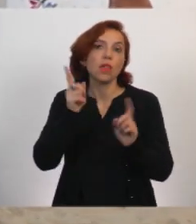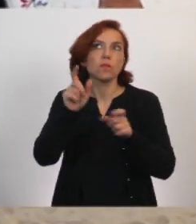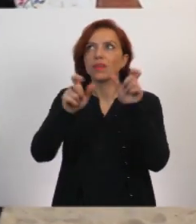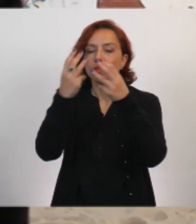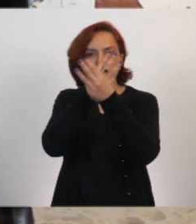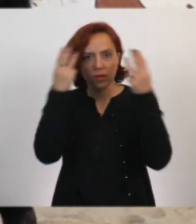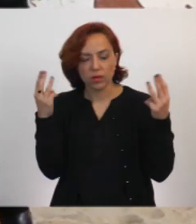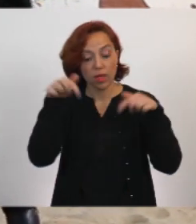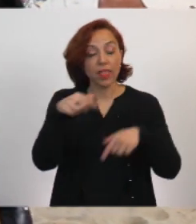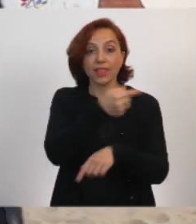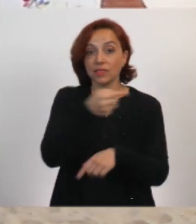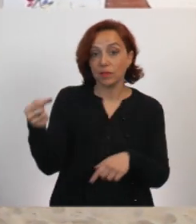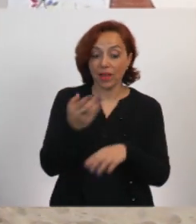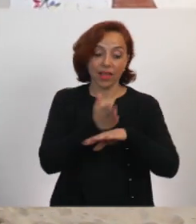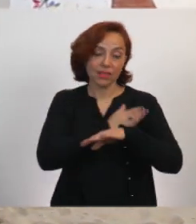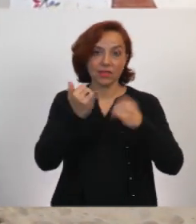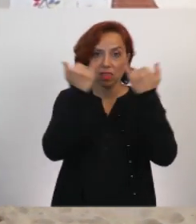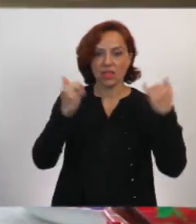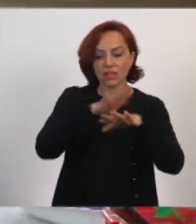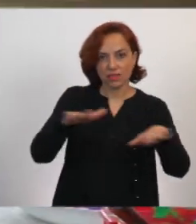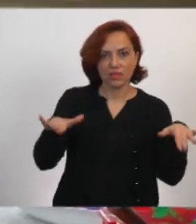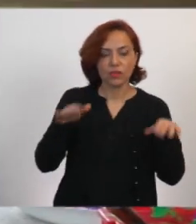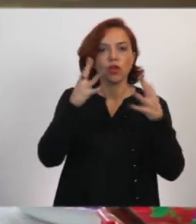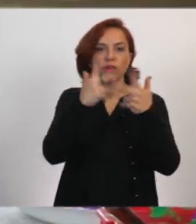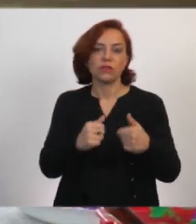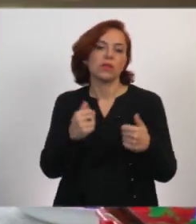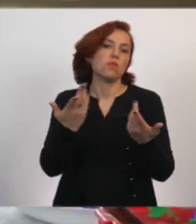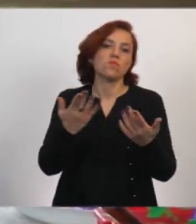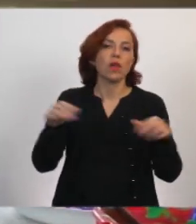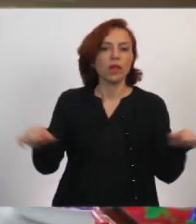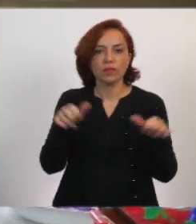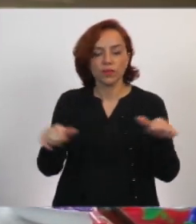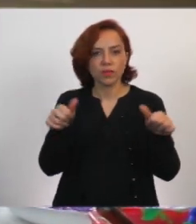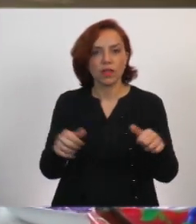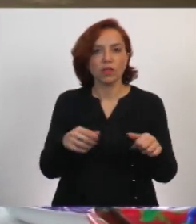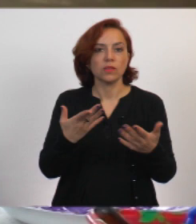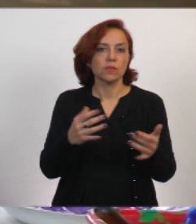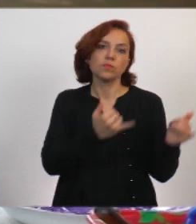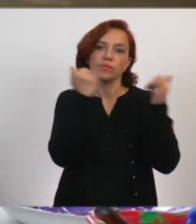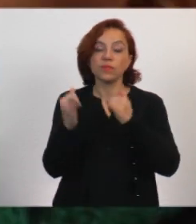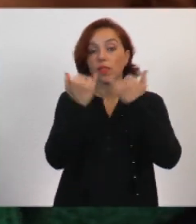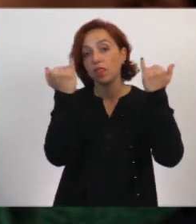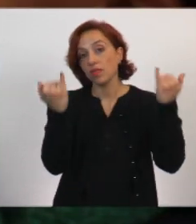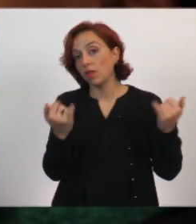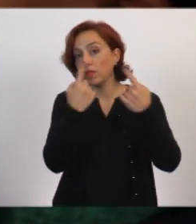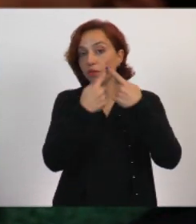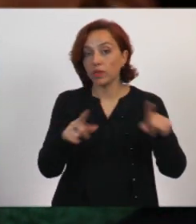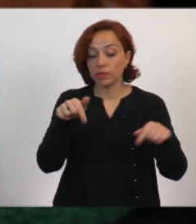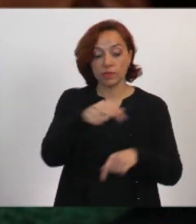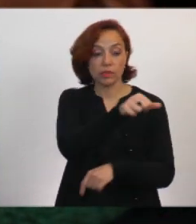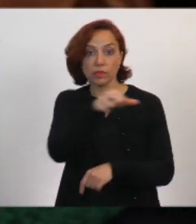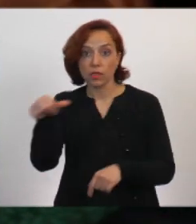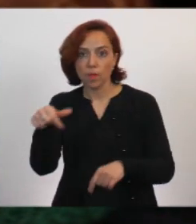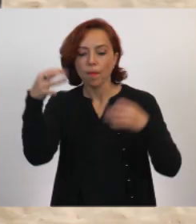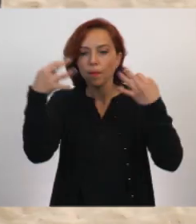funcionarios policiales y población en general. Esta semana, previo al Día del Niño, se organizó una serie de actividades para vivir un día